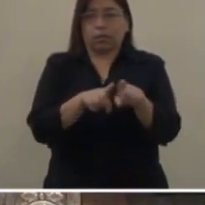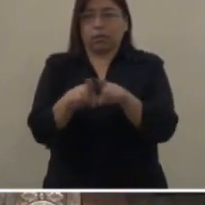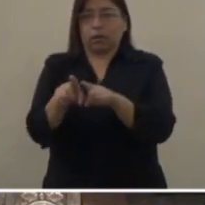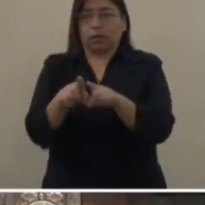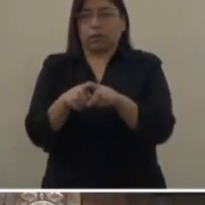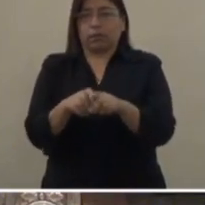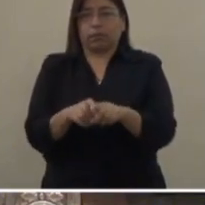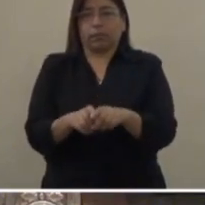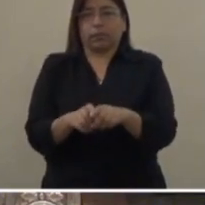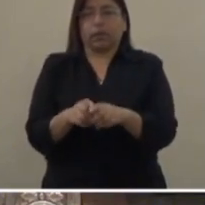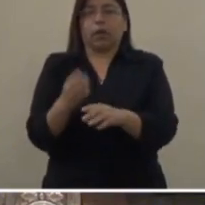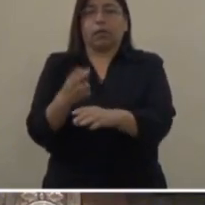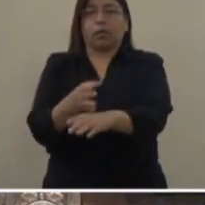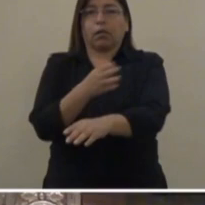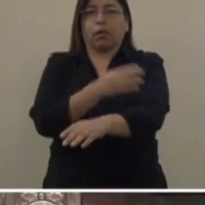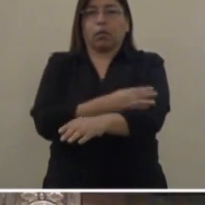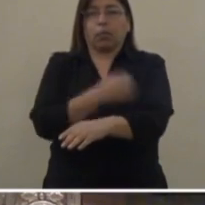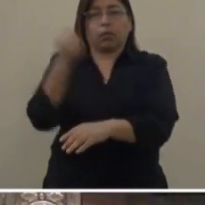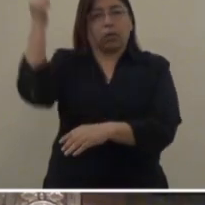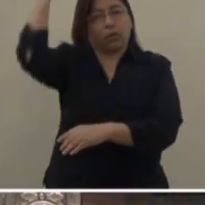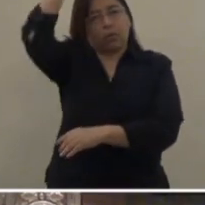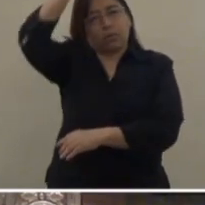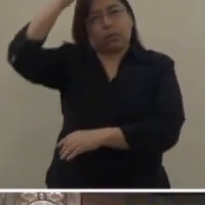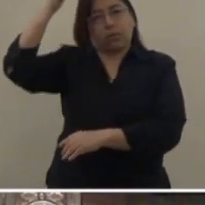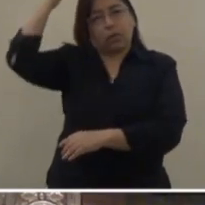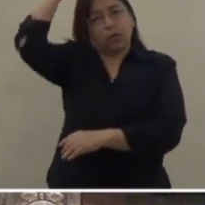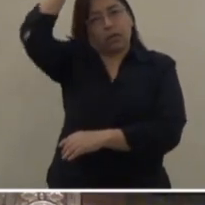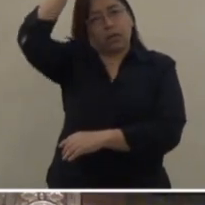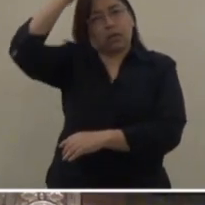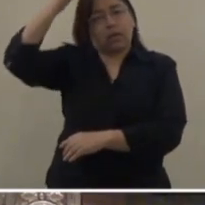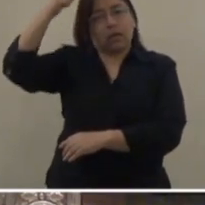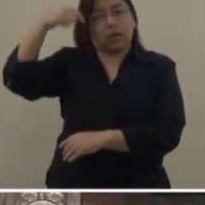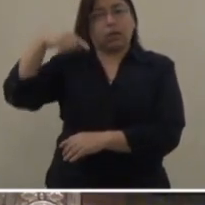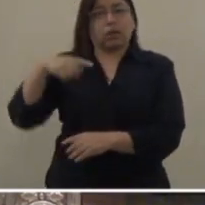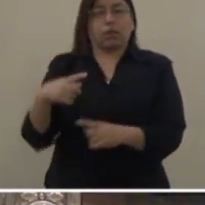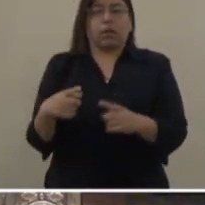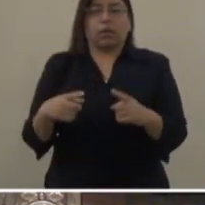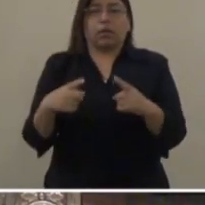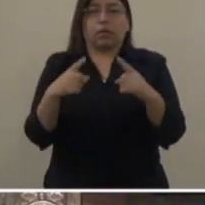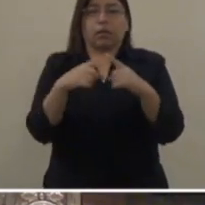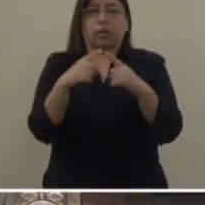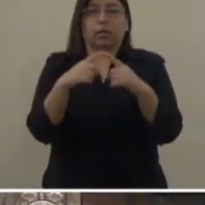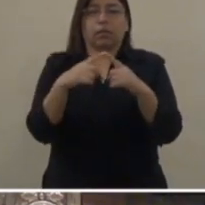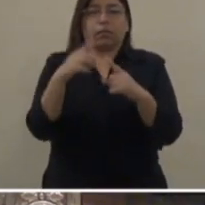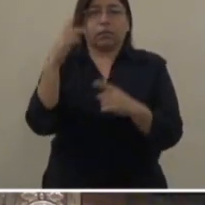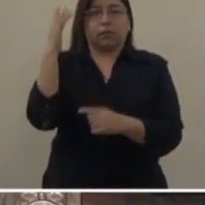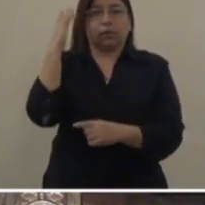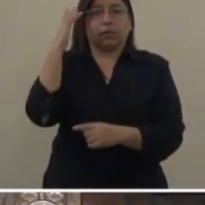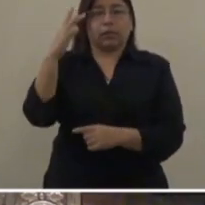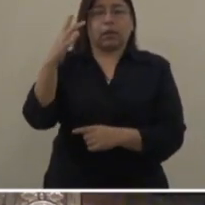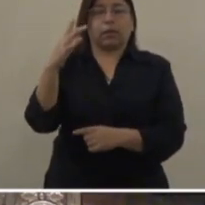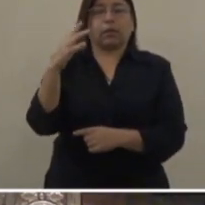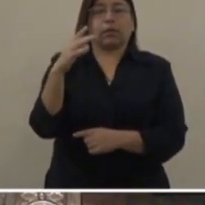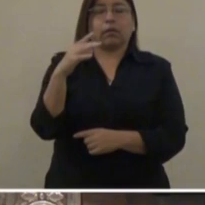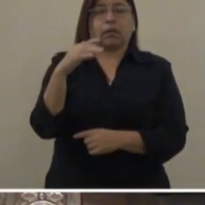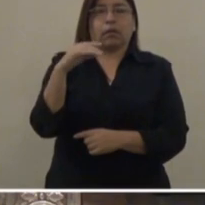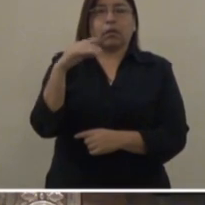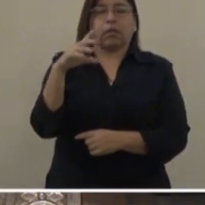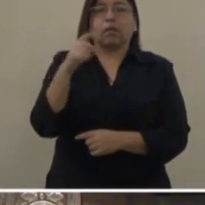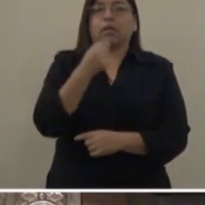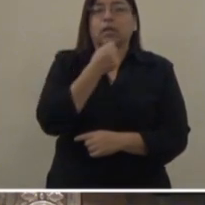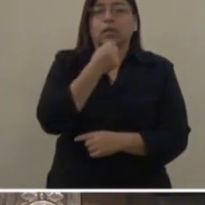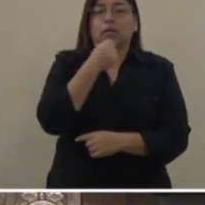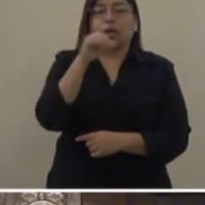que junto con su párroco y el coro vienen de la parroquia del Santo Niño de Atocha, el padre